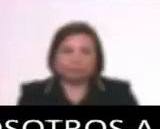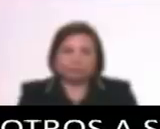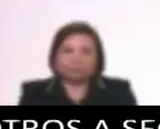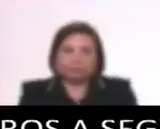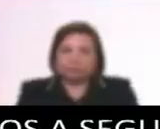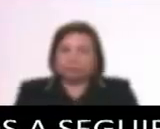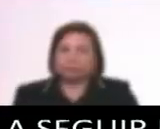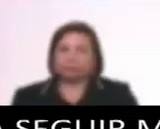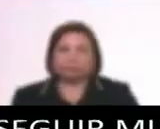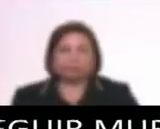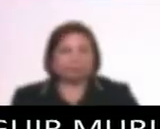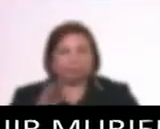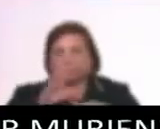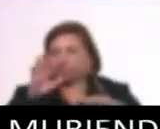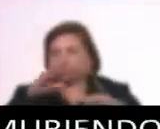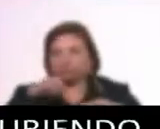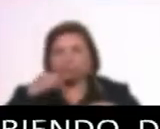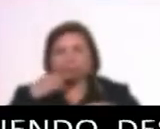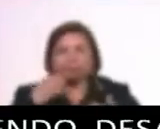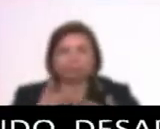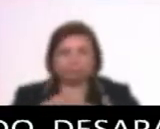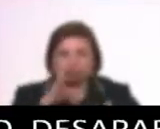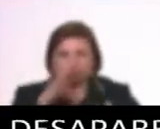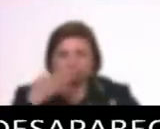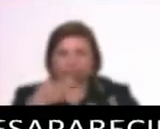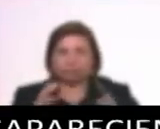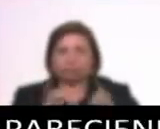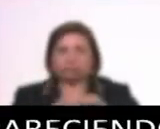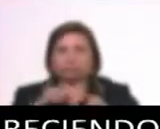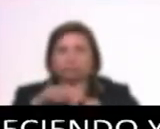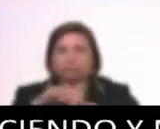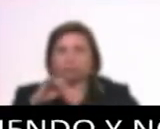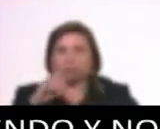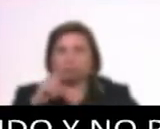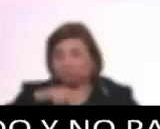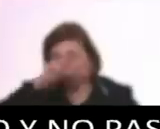Y además, o sea, tenemos la información que mandó,